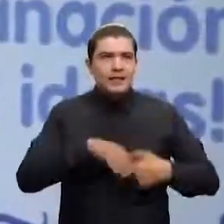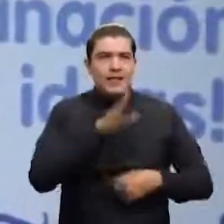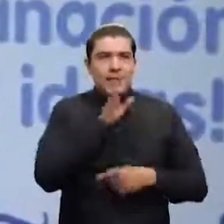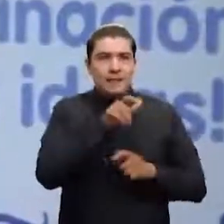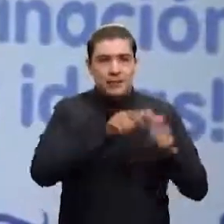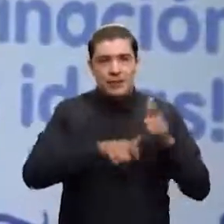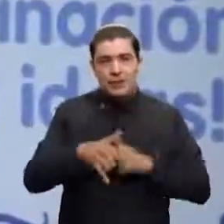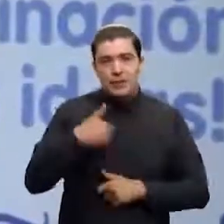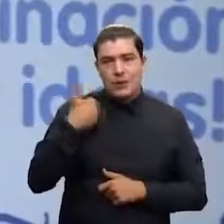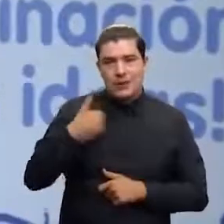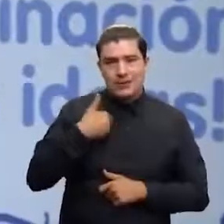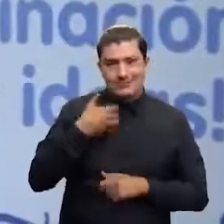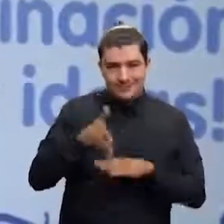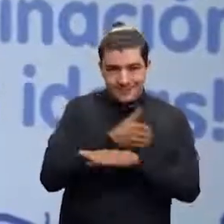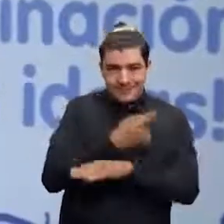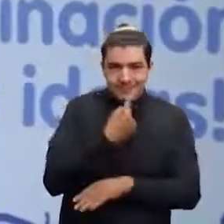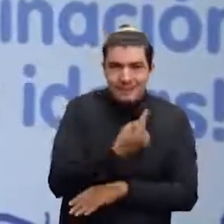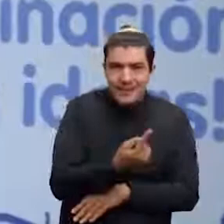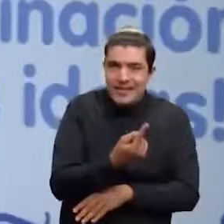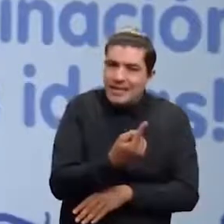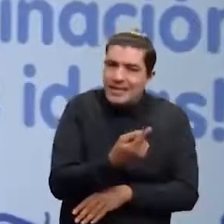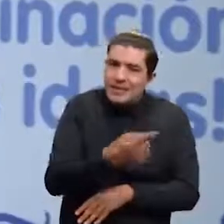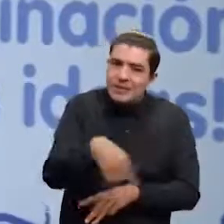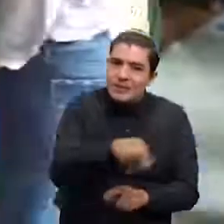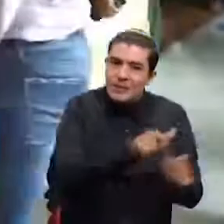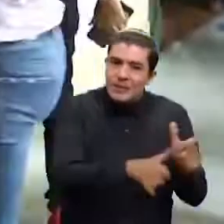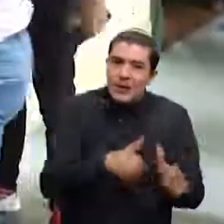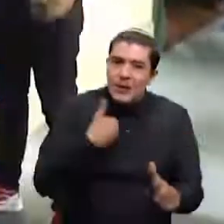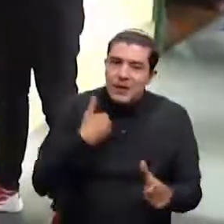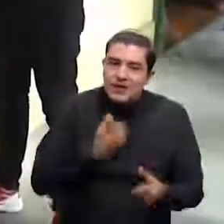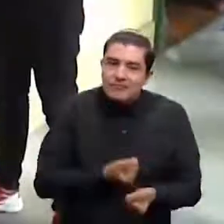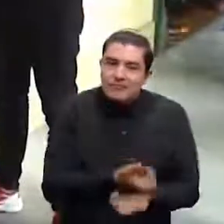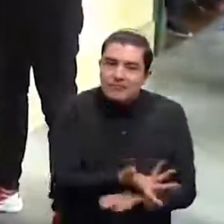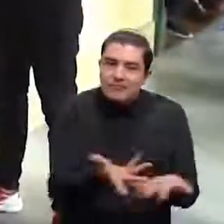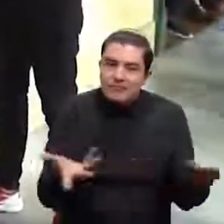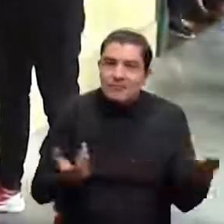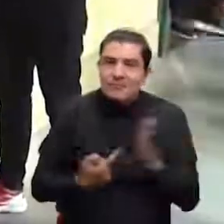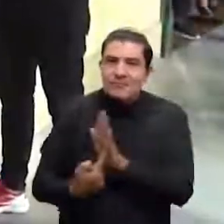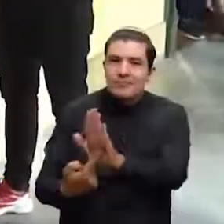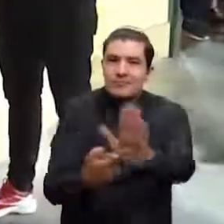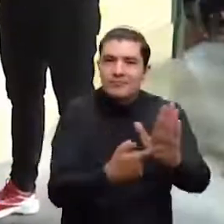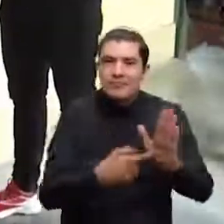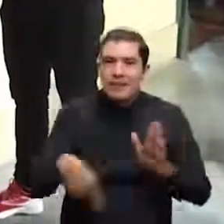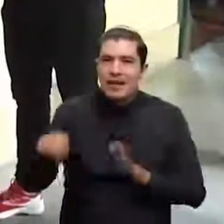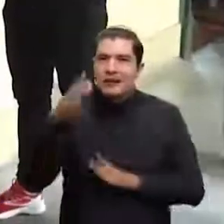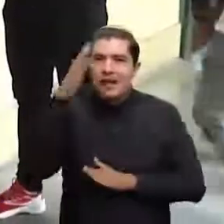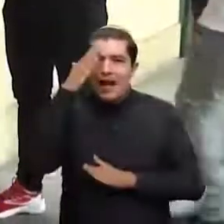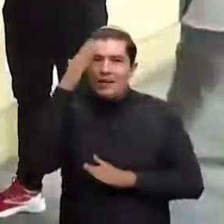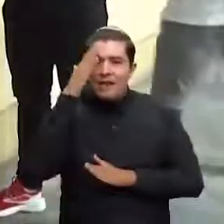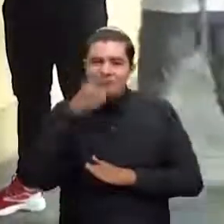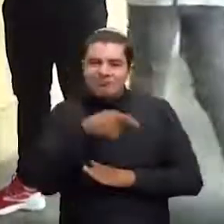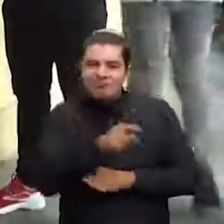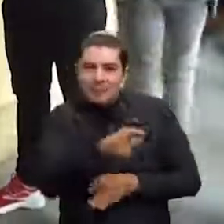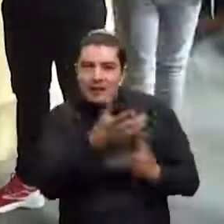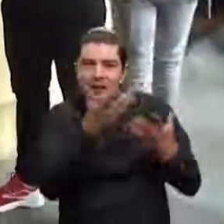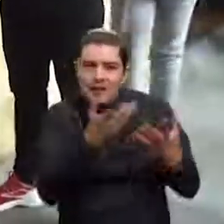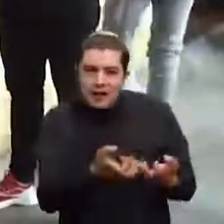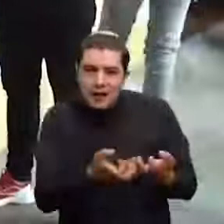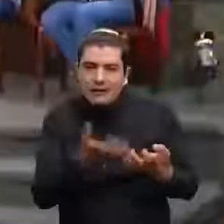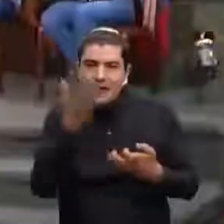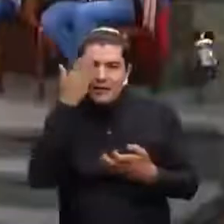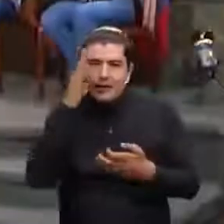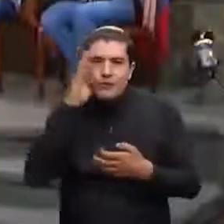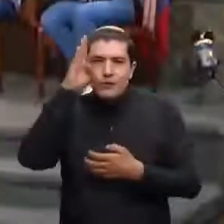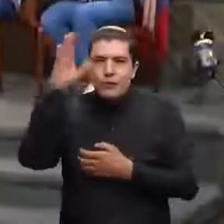primera medida, como les dije, les estamos dando pantallas para ser escuchados, para saber qué quieren y para saber por dónde debería ir este